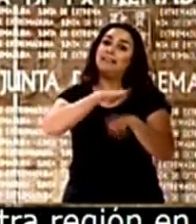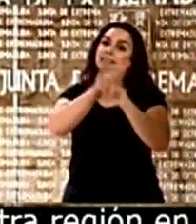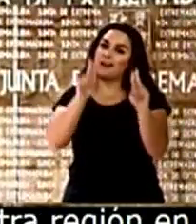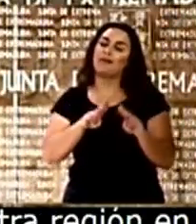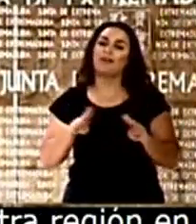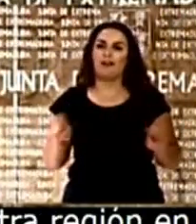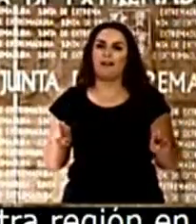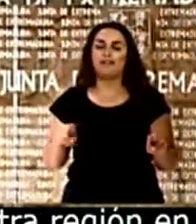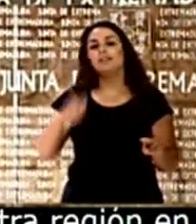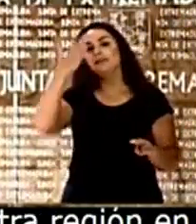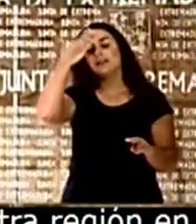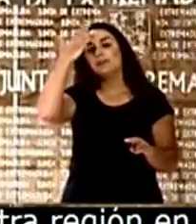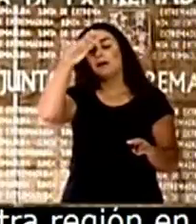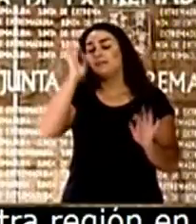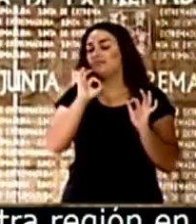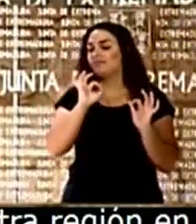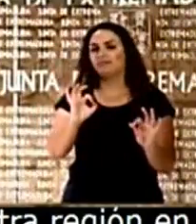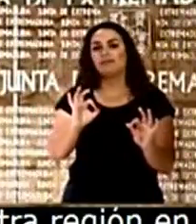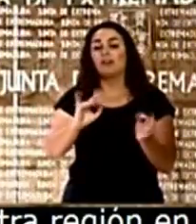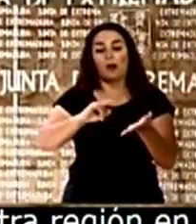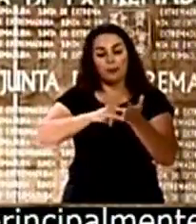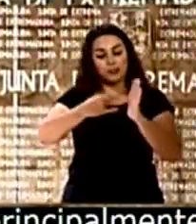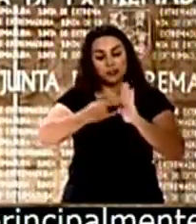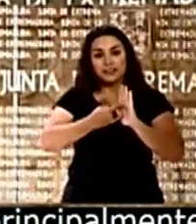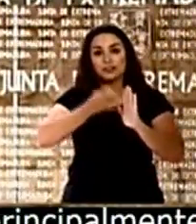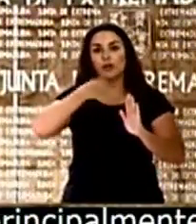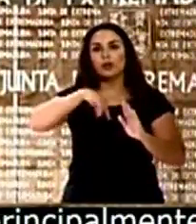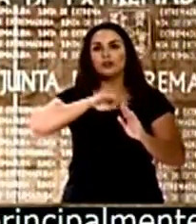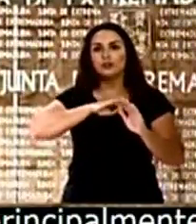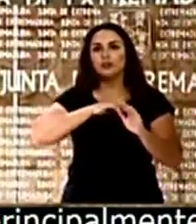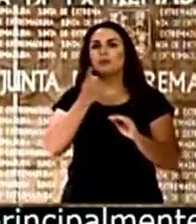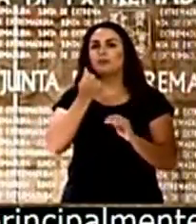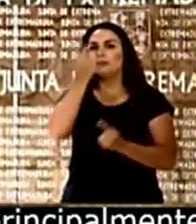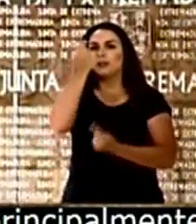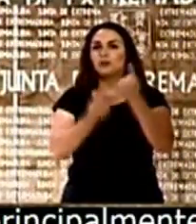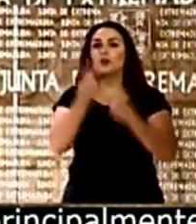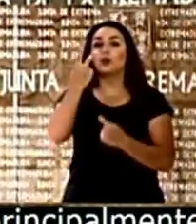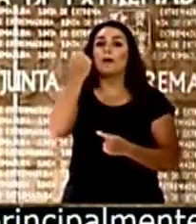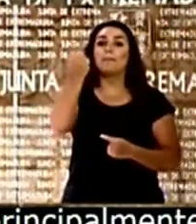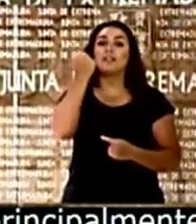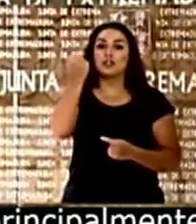internacional, principalmente un proyecto al que vamos a destinar un presupuesto de